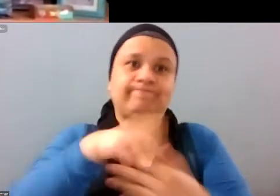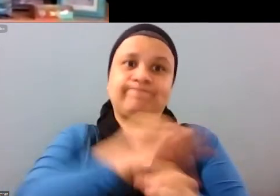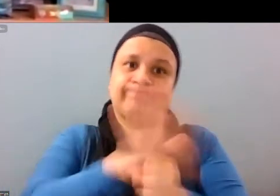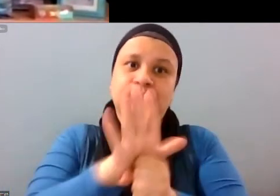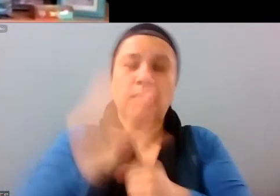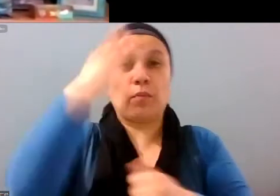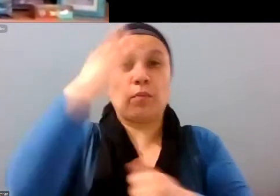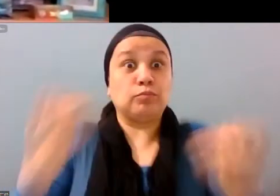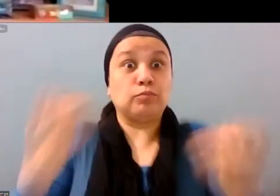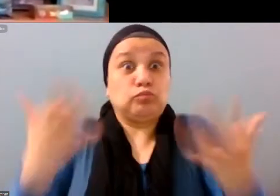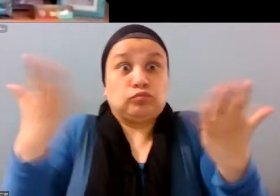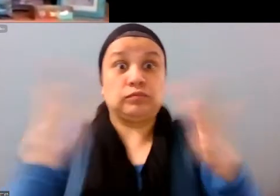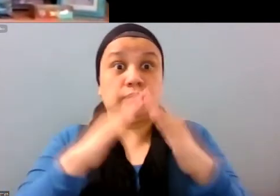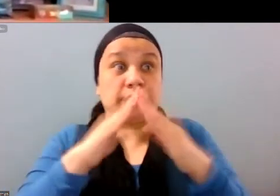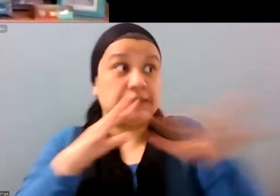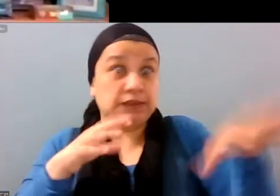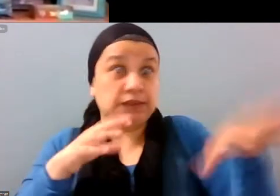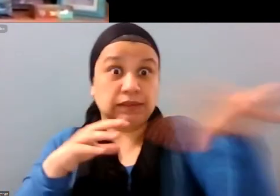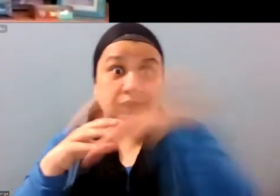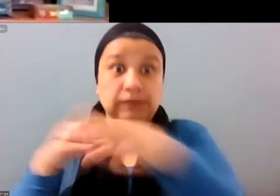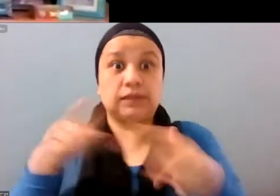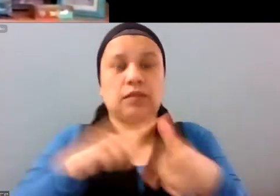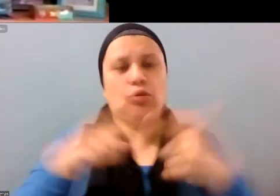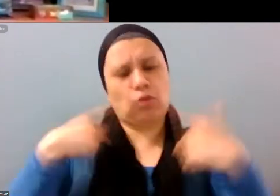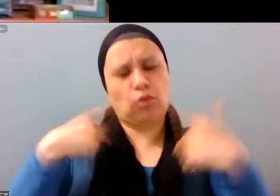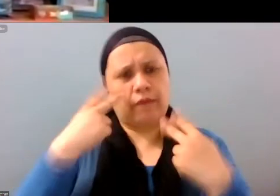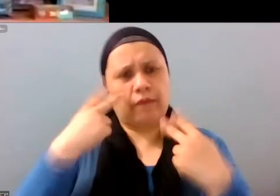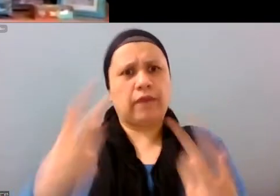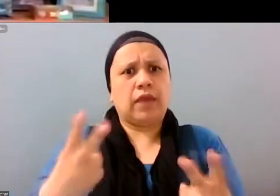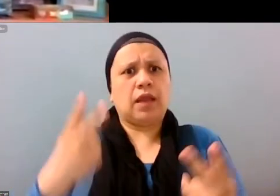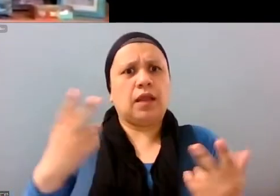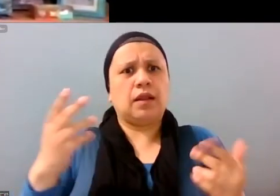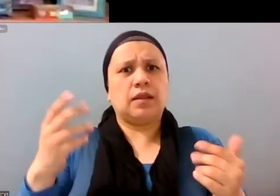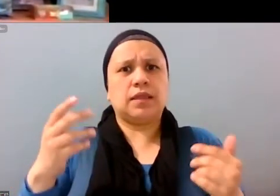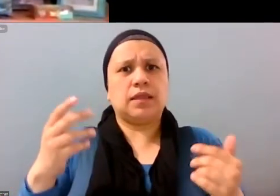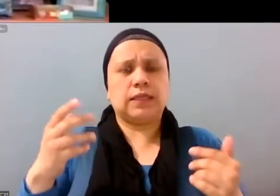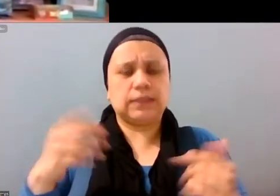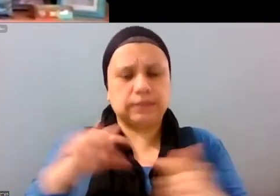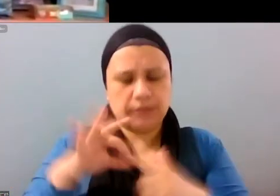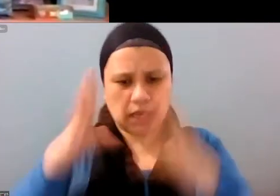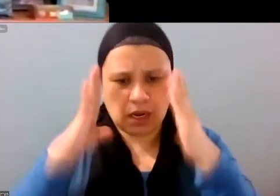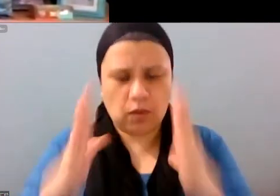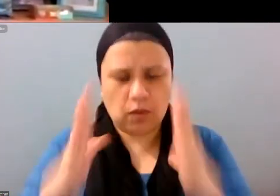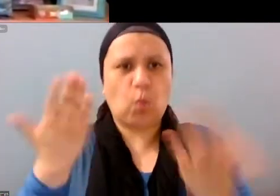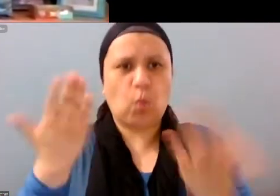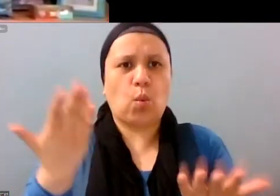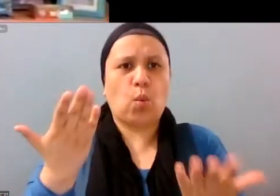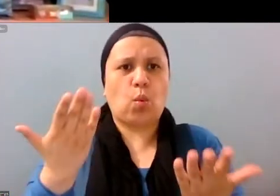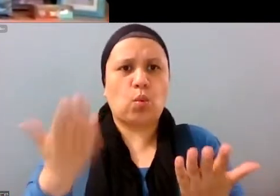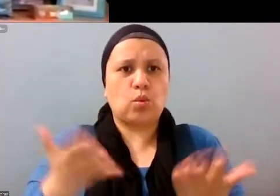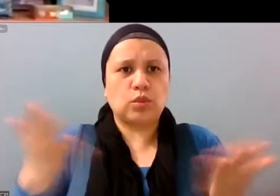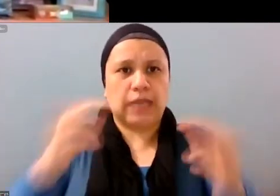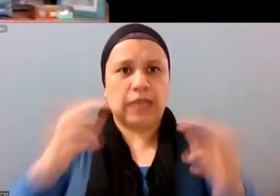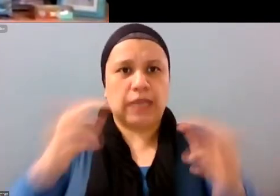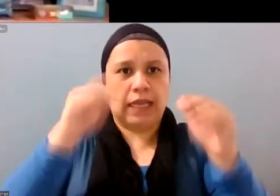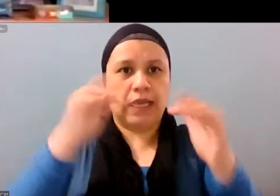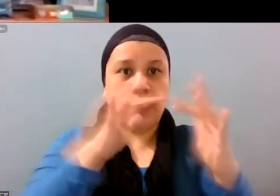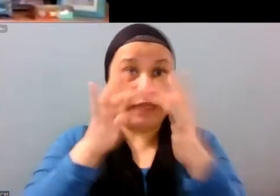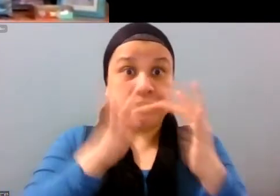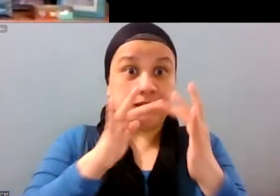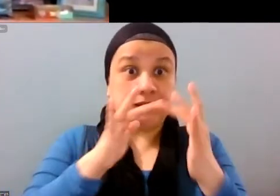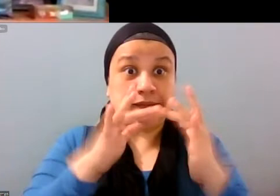costarricenses debieron revisar y poner especial atención a las instalaciones de internet el acceso a la